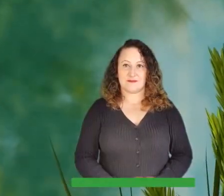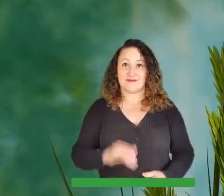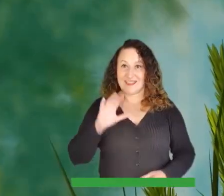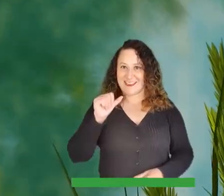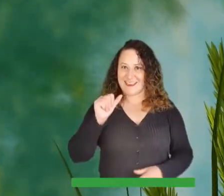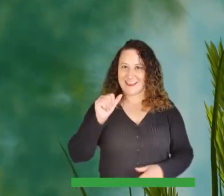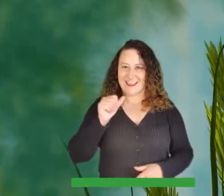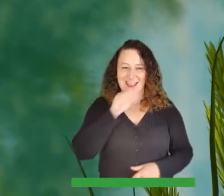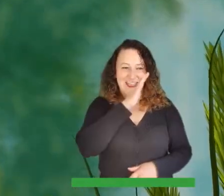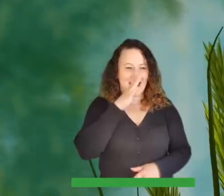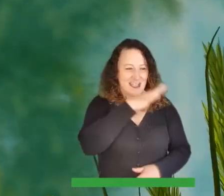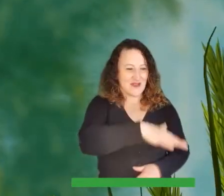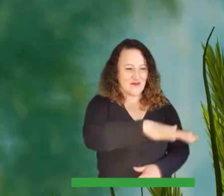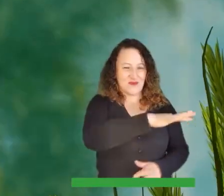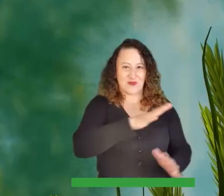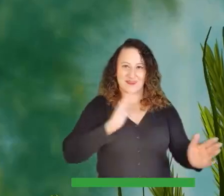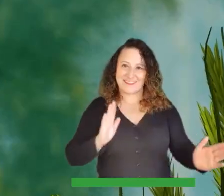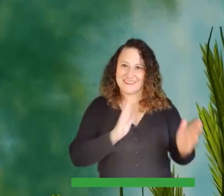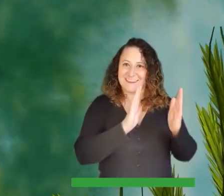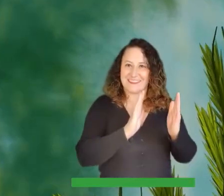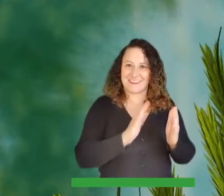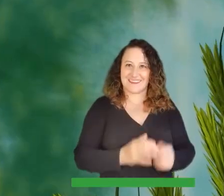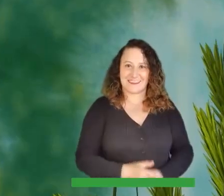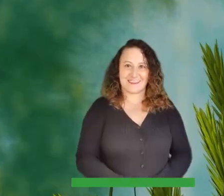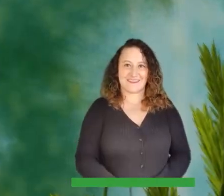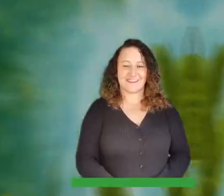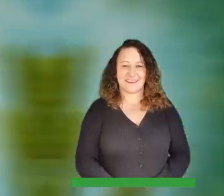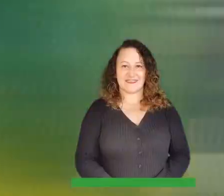Más cerca del campo.